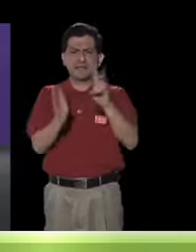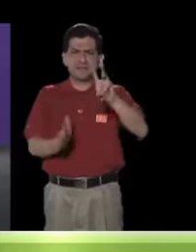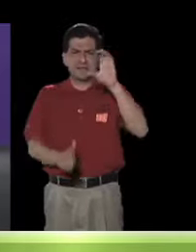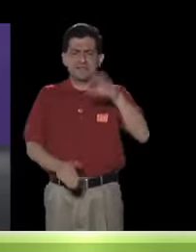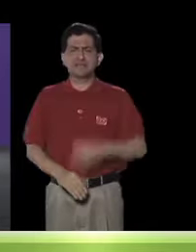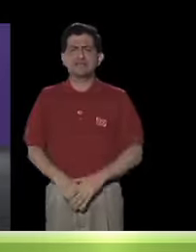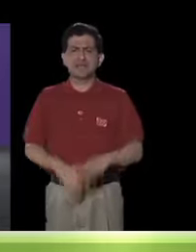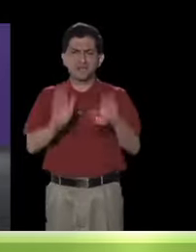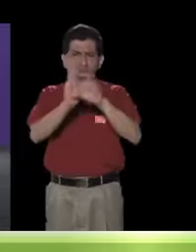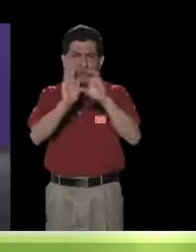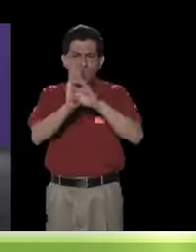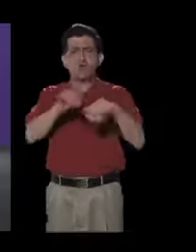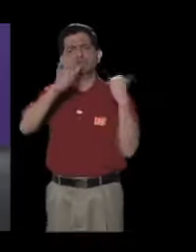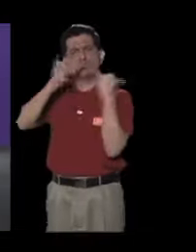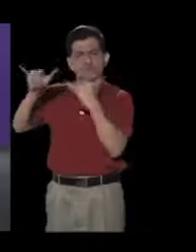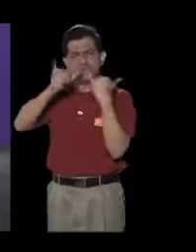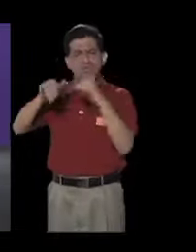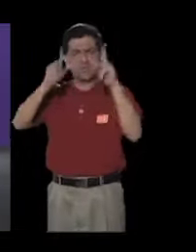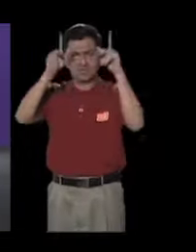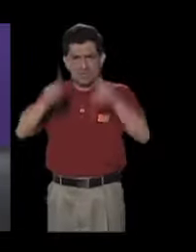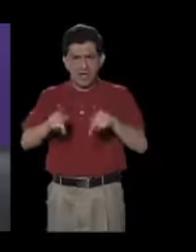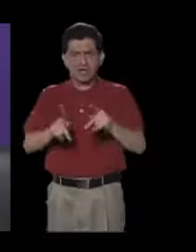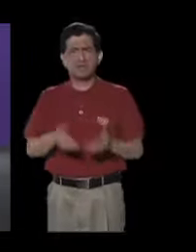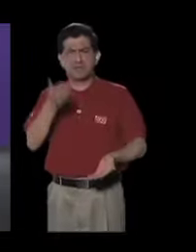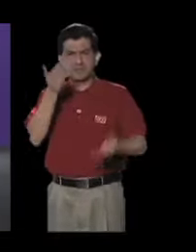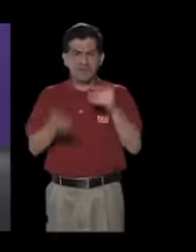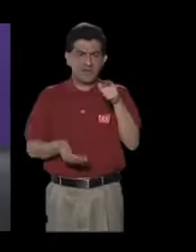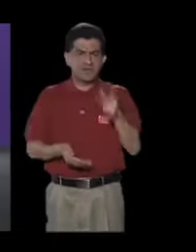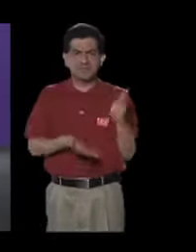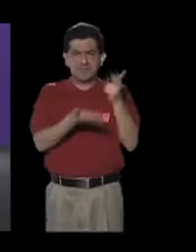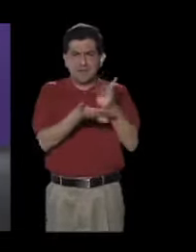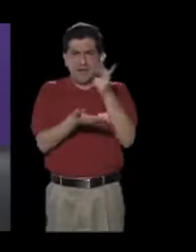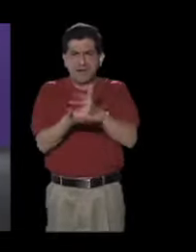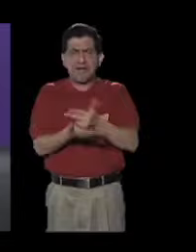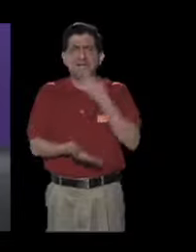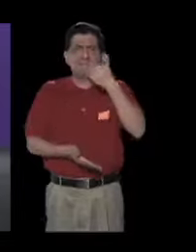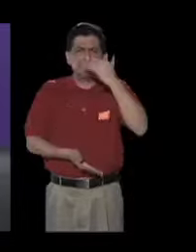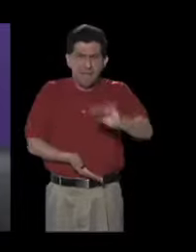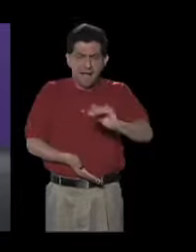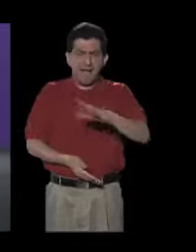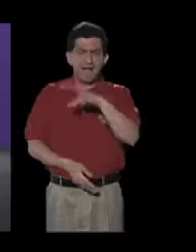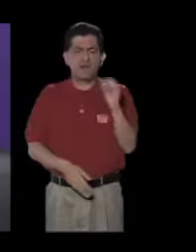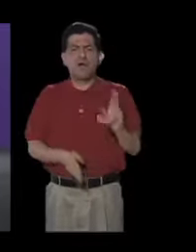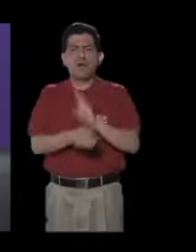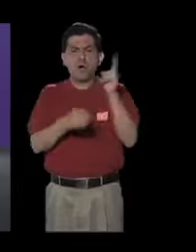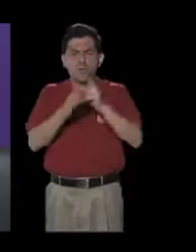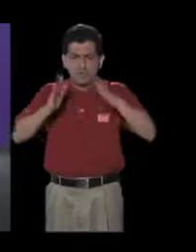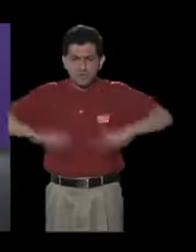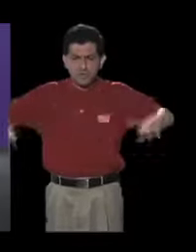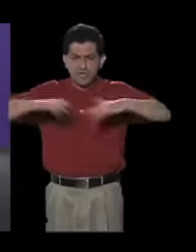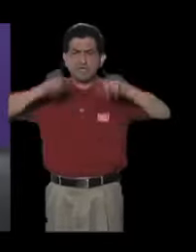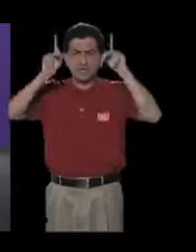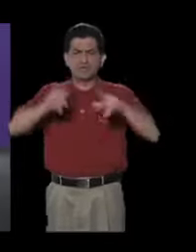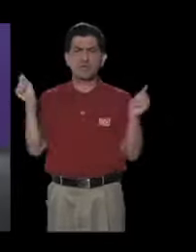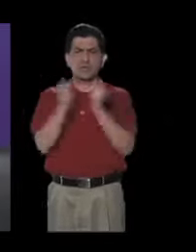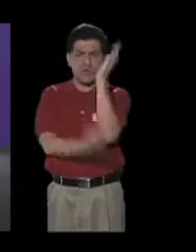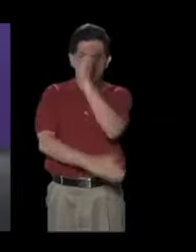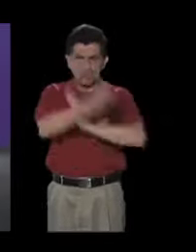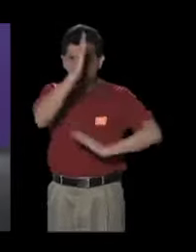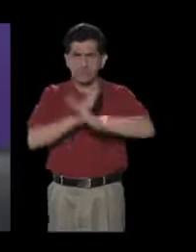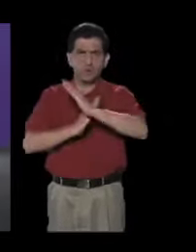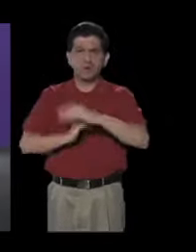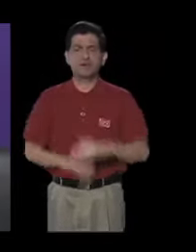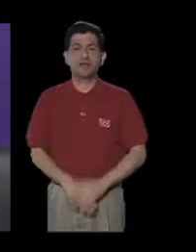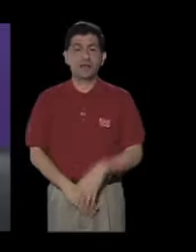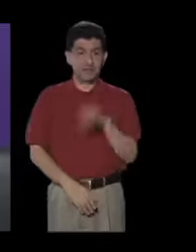ley 7600, que están fotos que denuncian a las personas que se parquean mal o que utilizan los espacios de